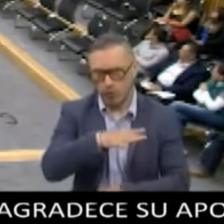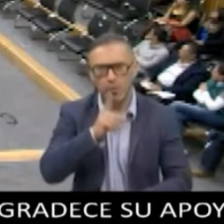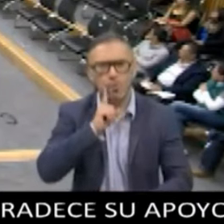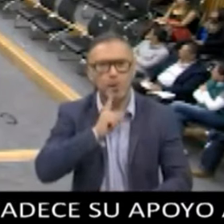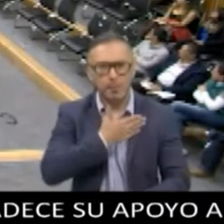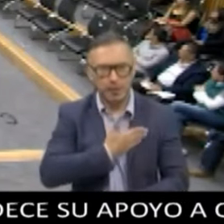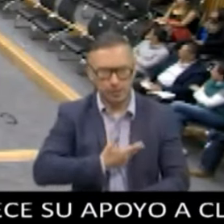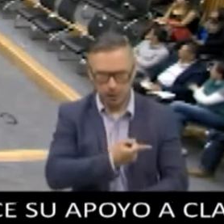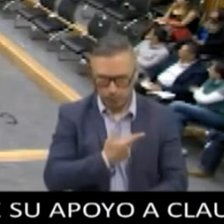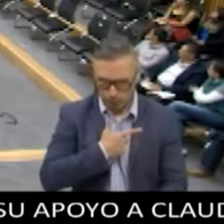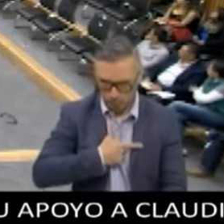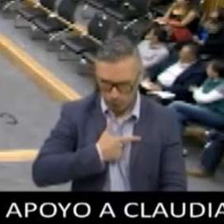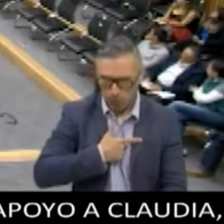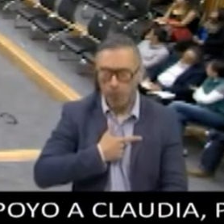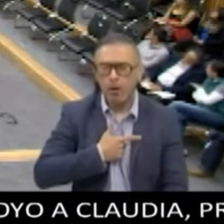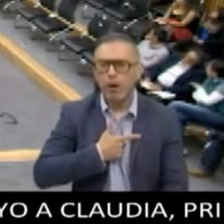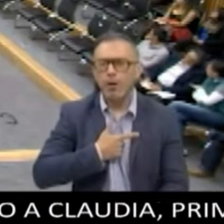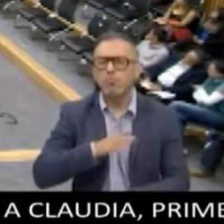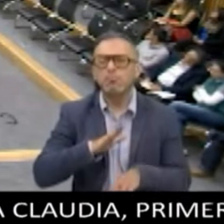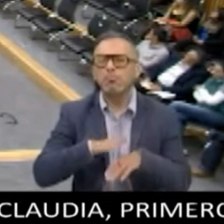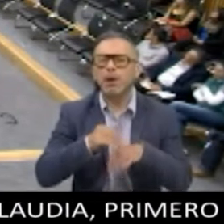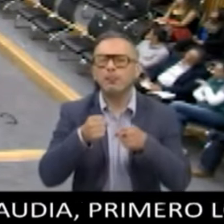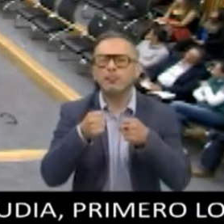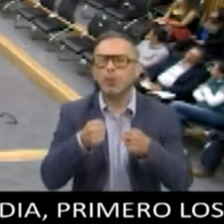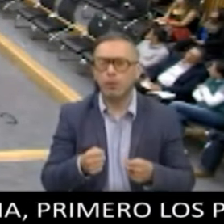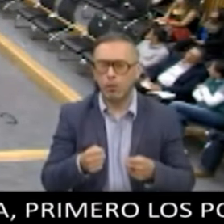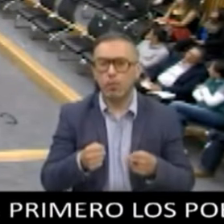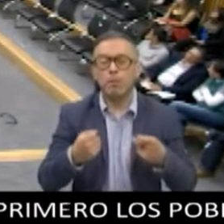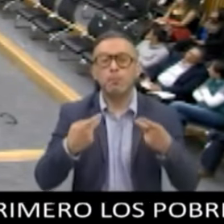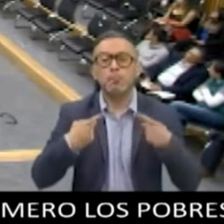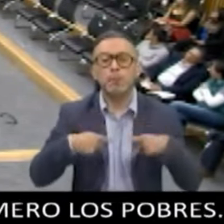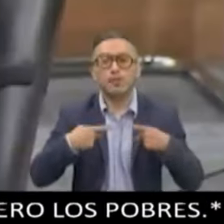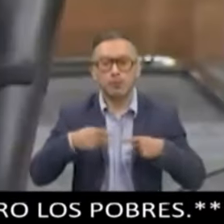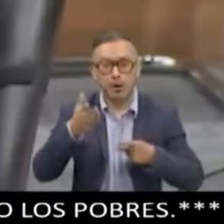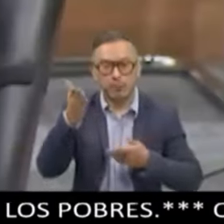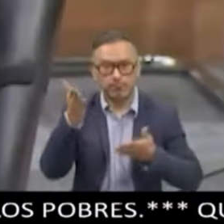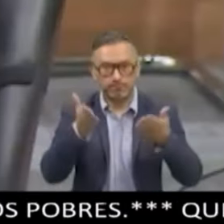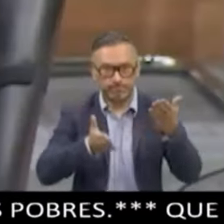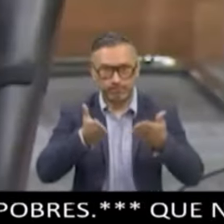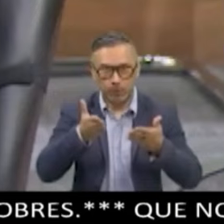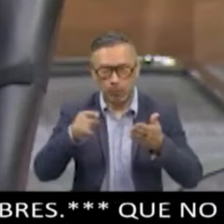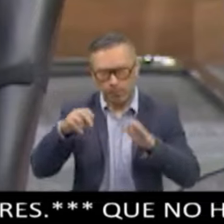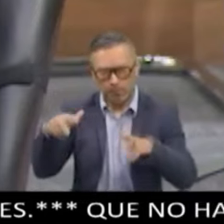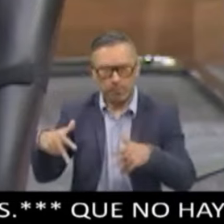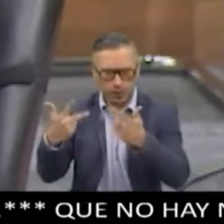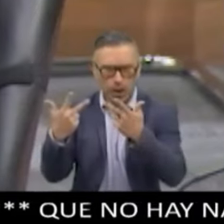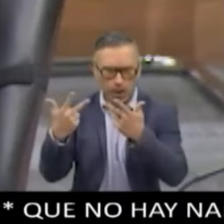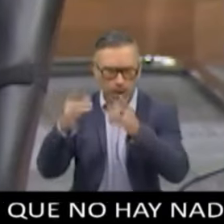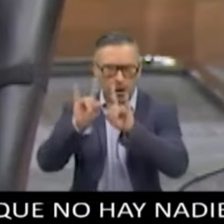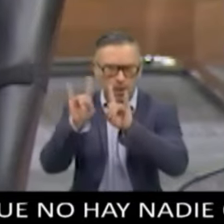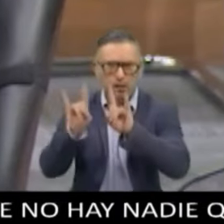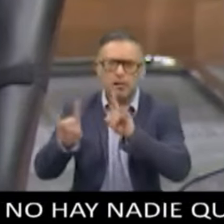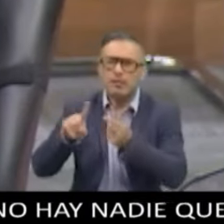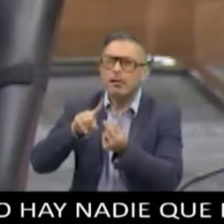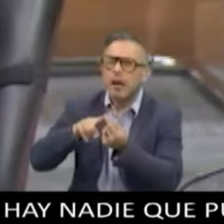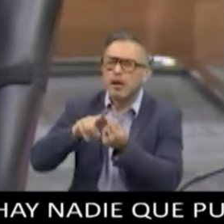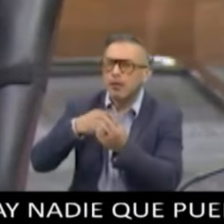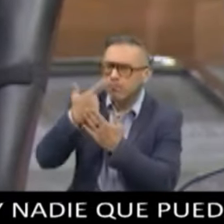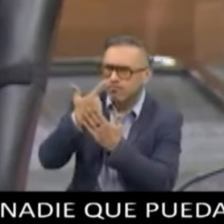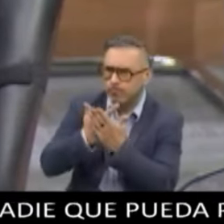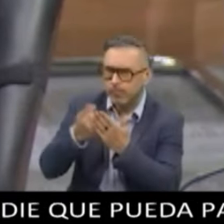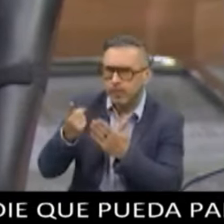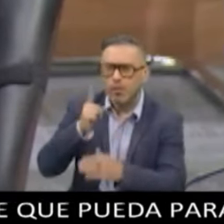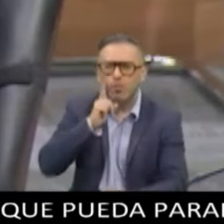siempre y se ha implementado siempre a lo largo de la historia del instituto Así que no es momento de hablar de